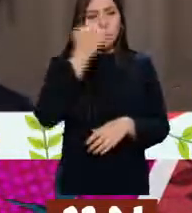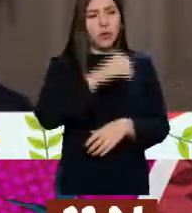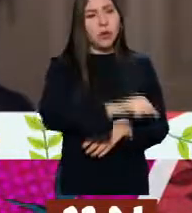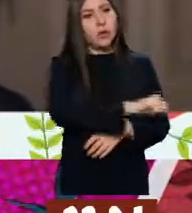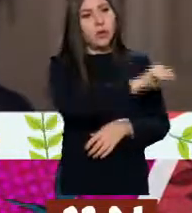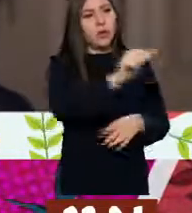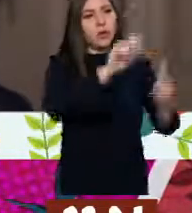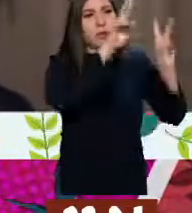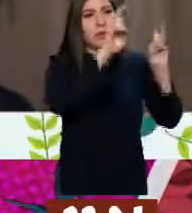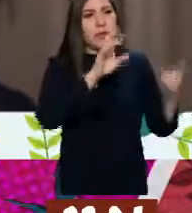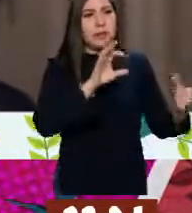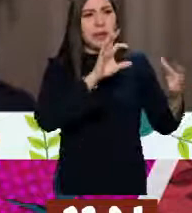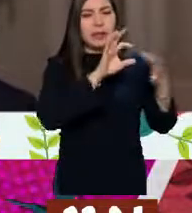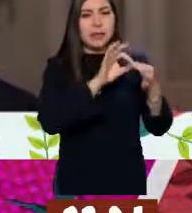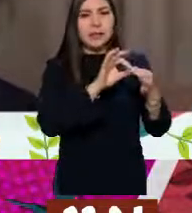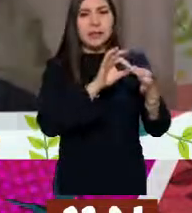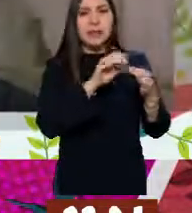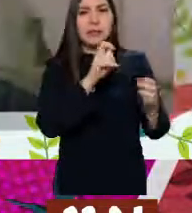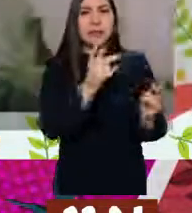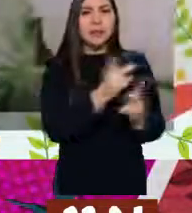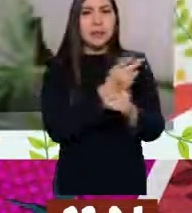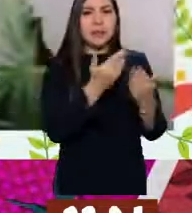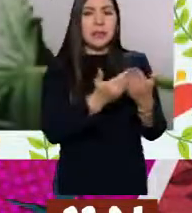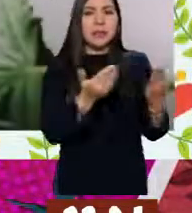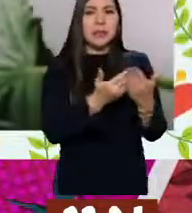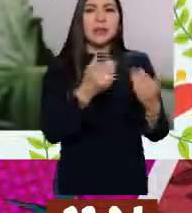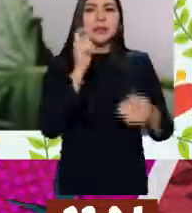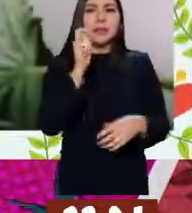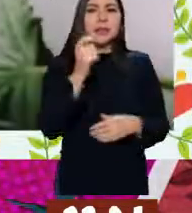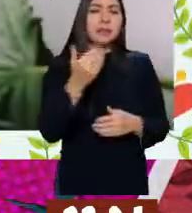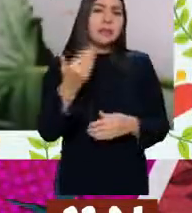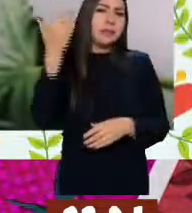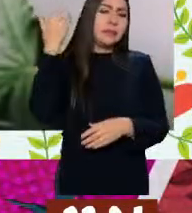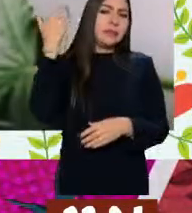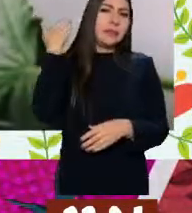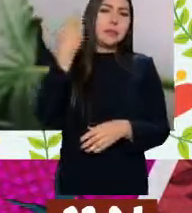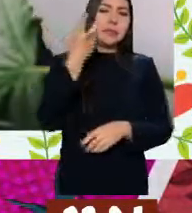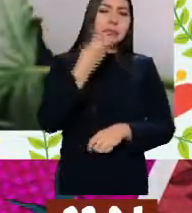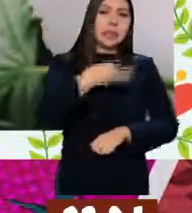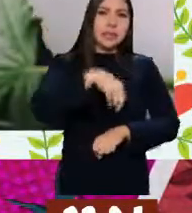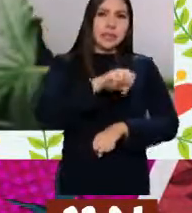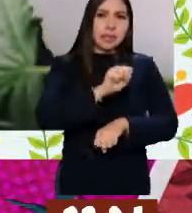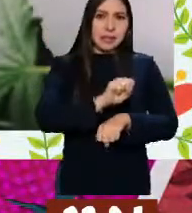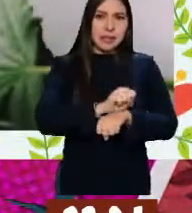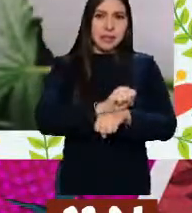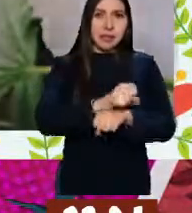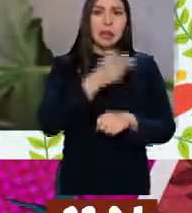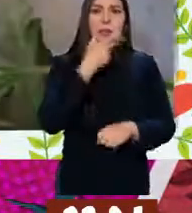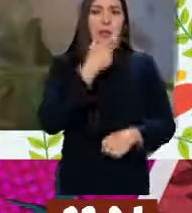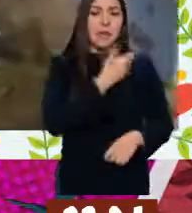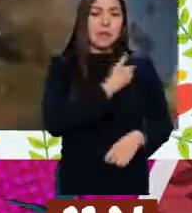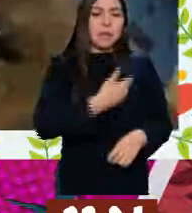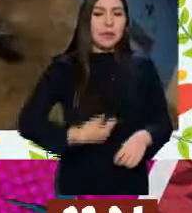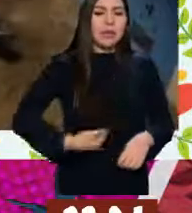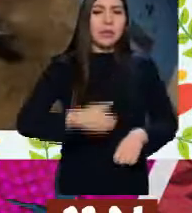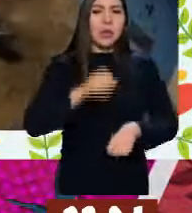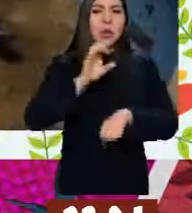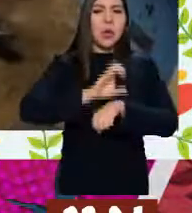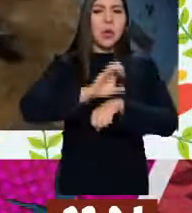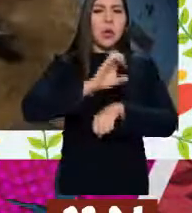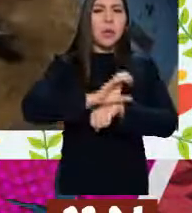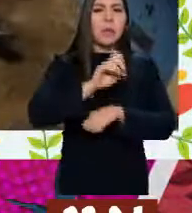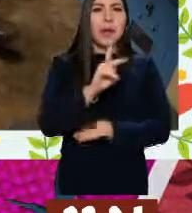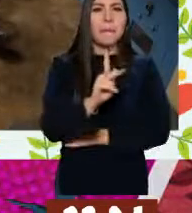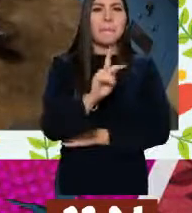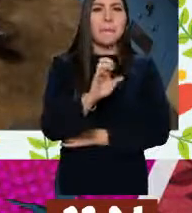tema que está sobre la mesa. Hace un par de semanas, 3 semanas, Gustavo Petro, presidente de Colombia, tuvo una